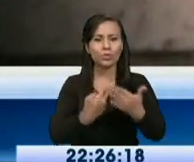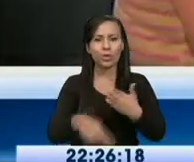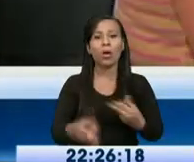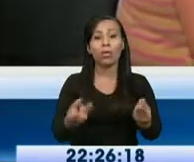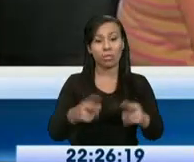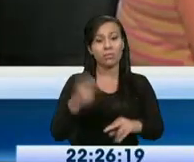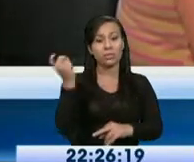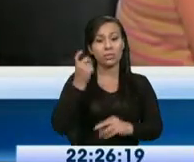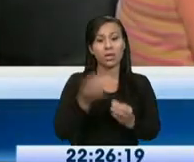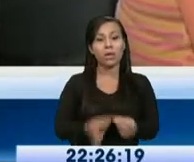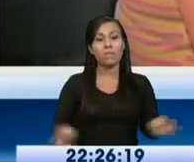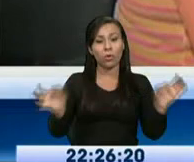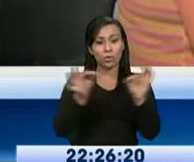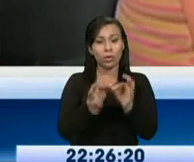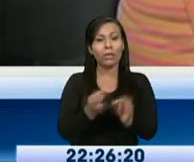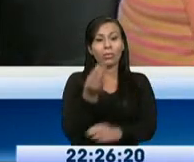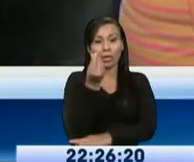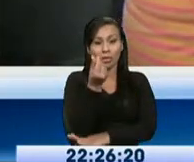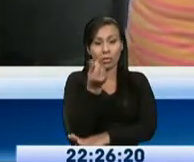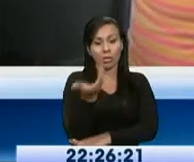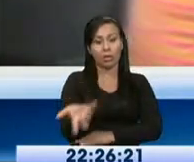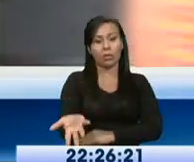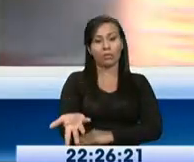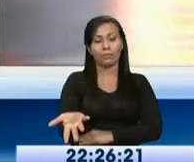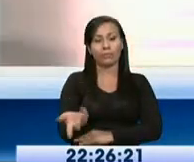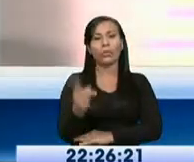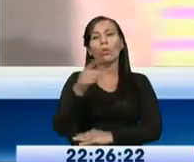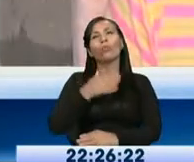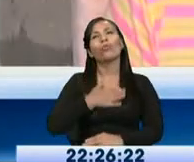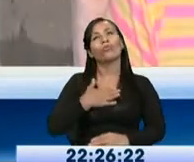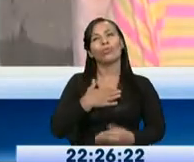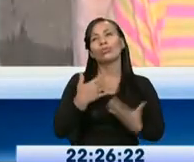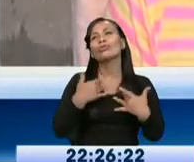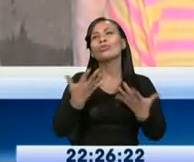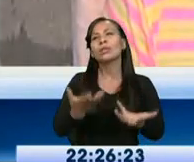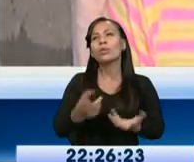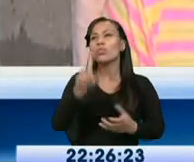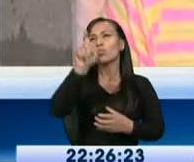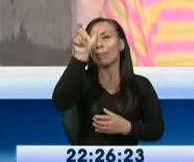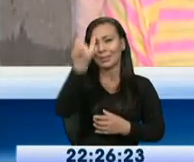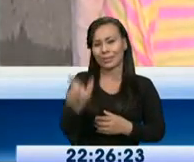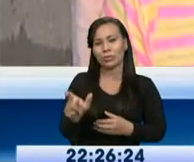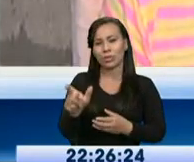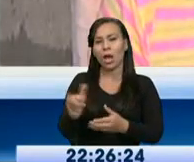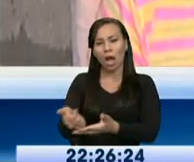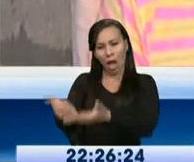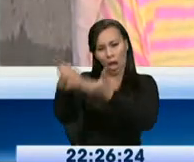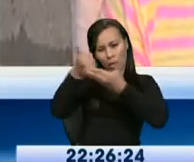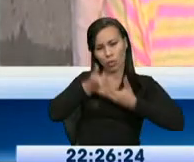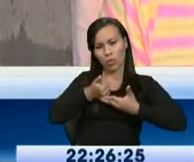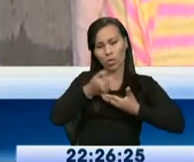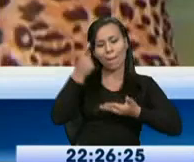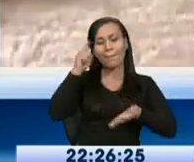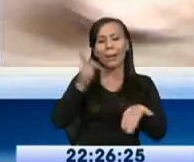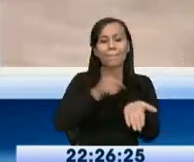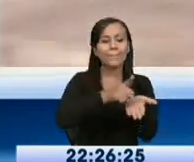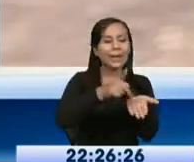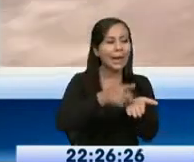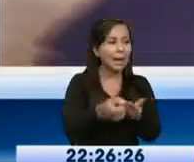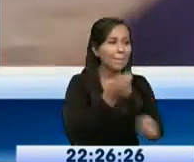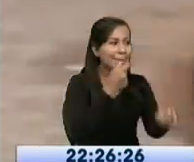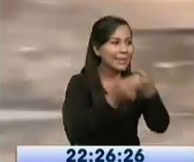muy importante, el dinero. Una persona que me ayude con el tratamiento de ella,